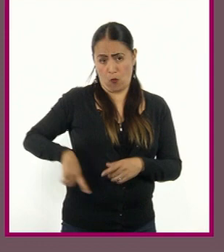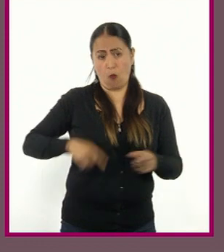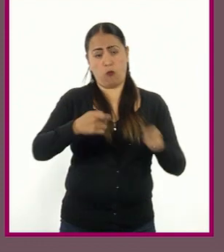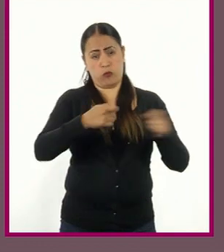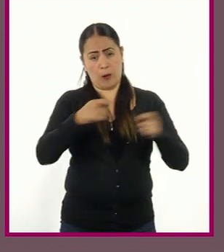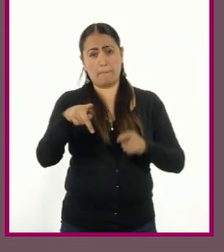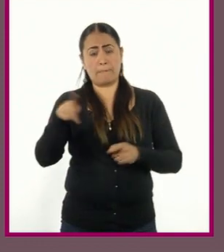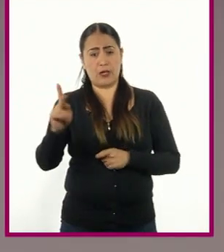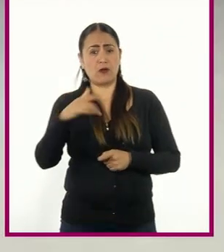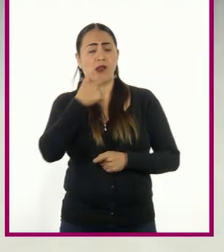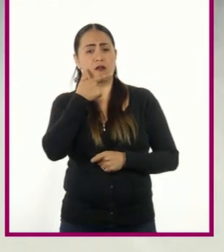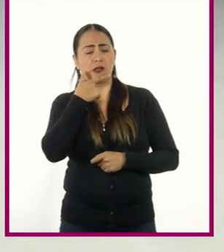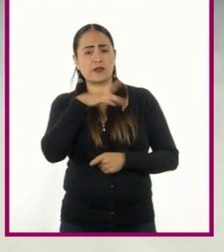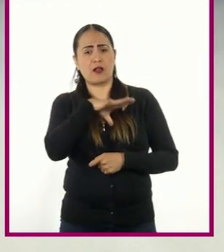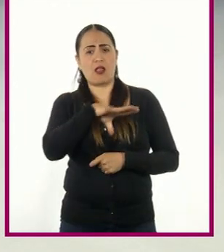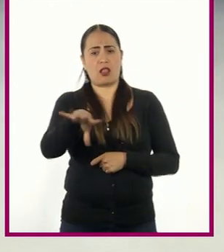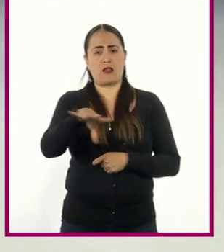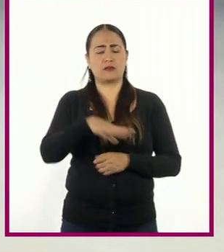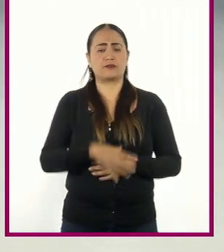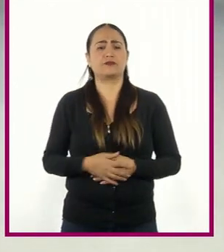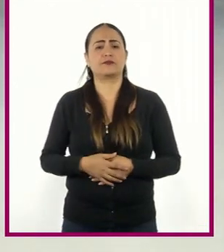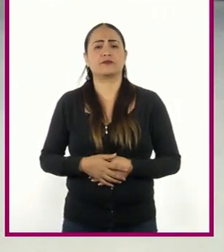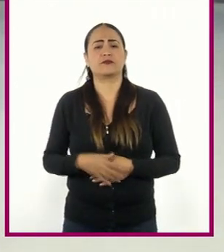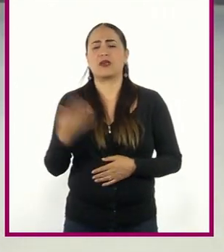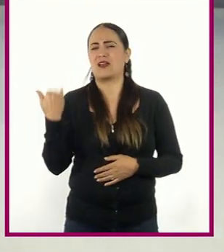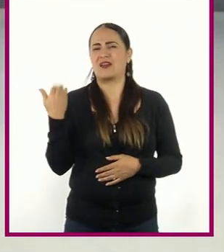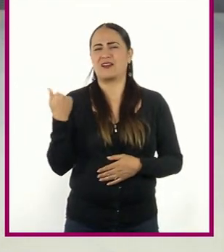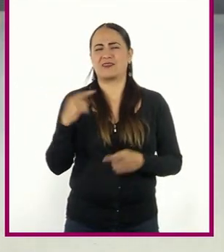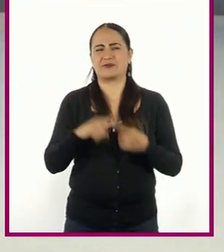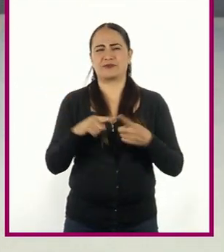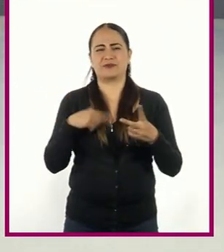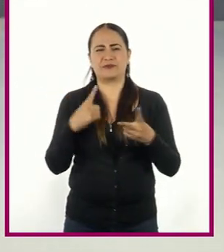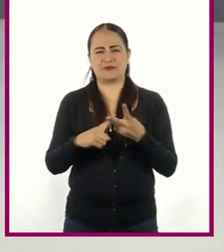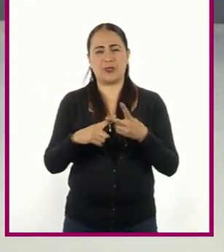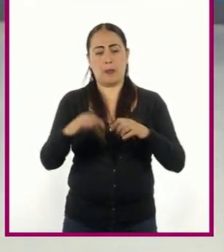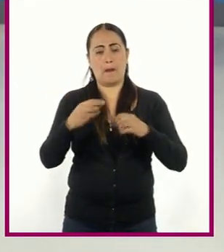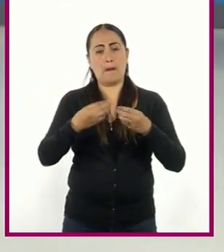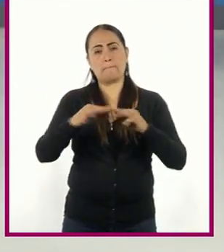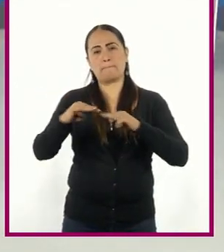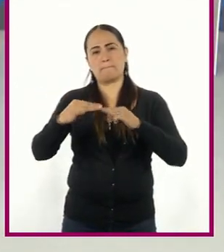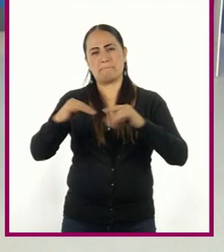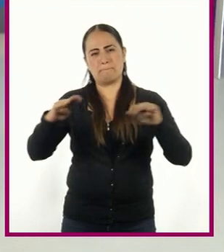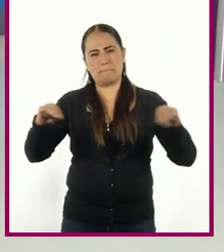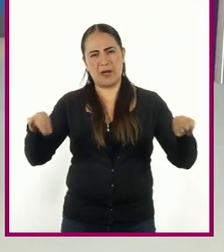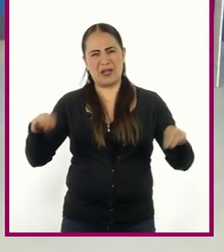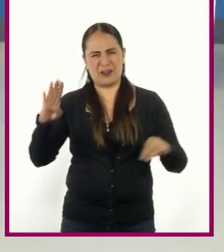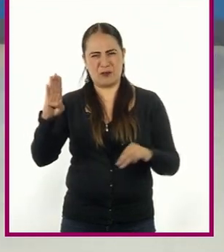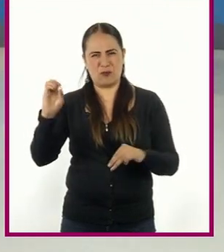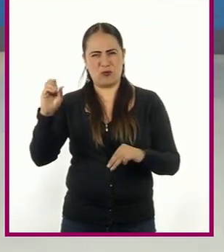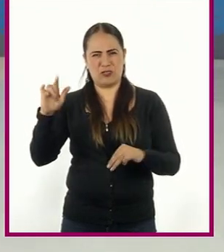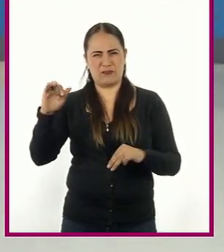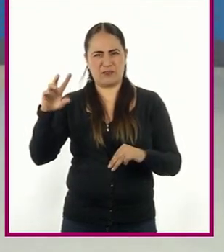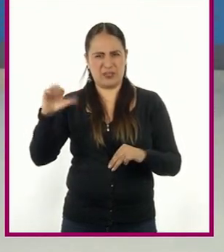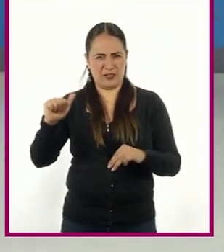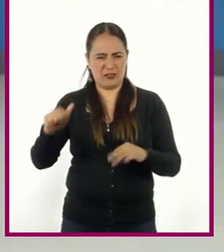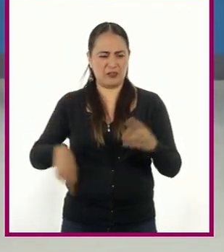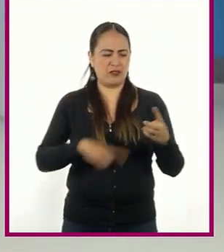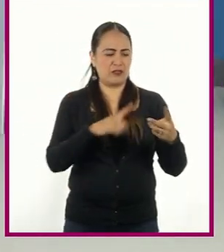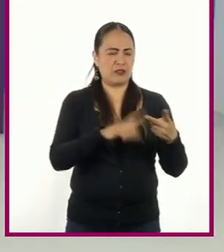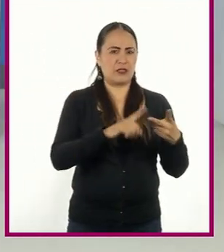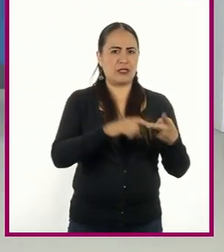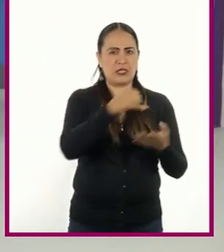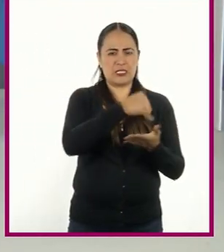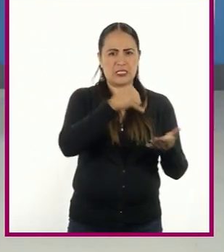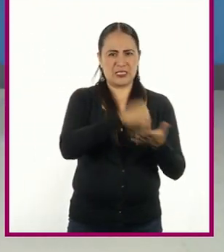la rechaza. En esos dos últimos casos, la pérdida del mar para Bolivia y de las Islas Malvinas para Argentina,